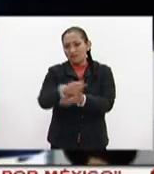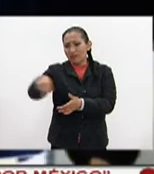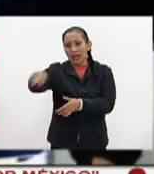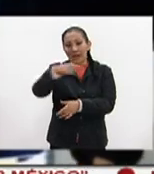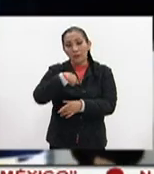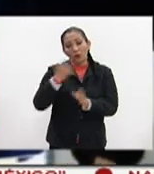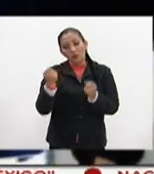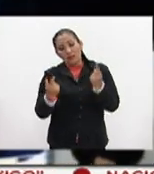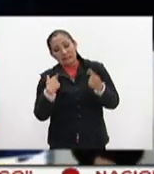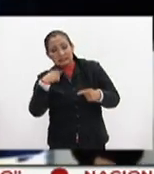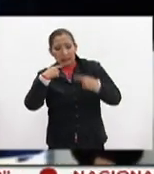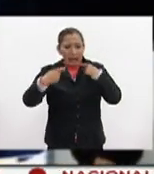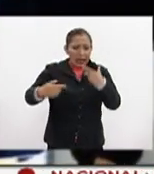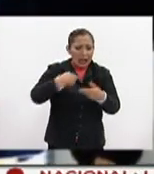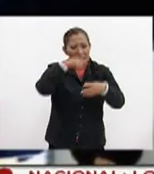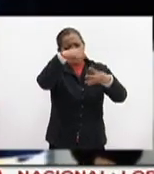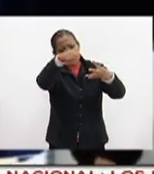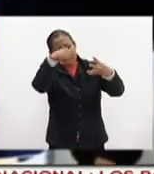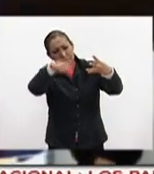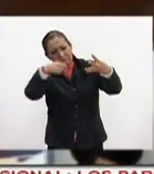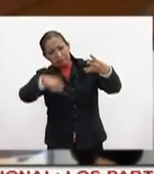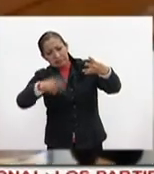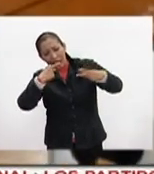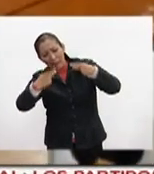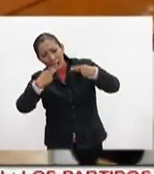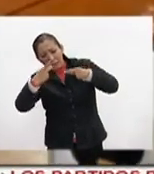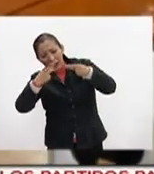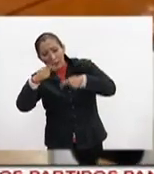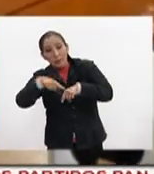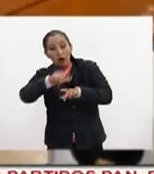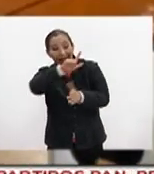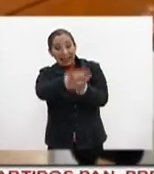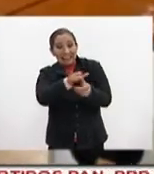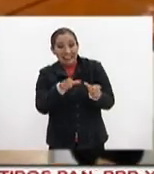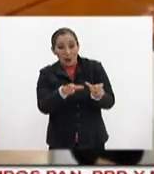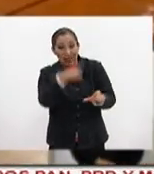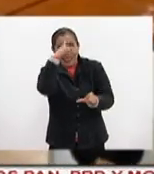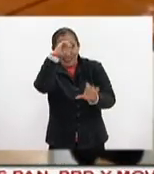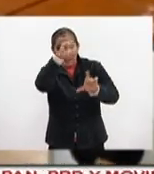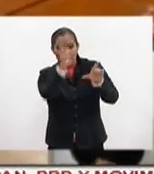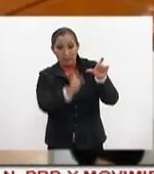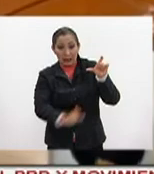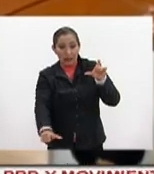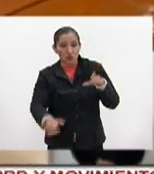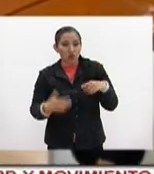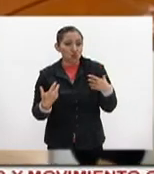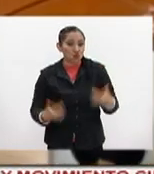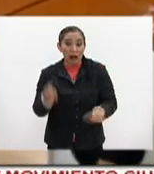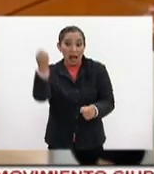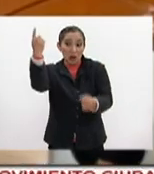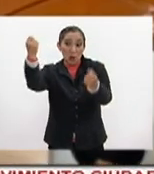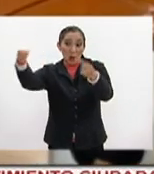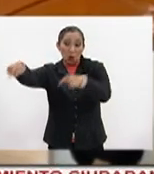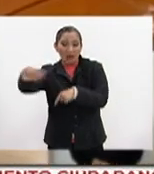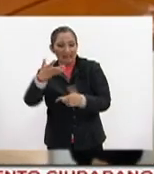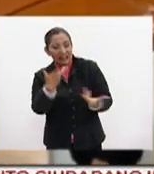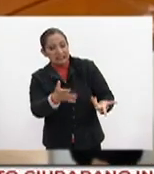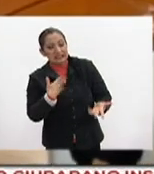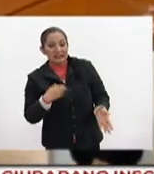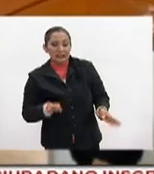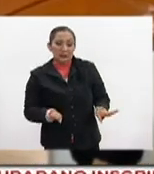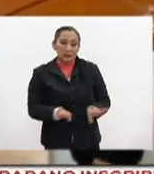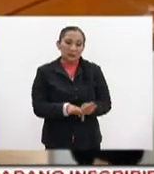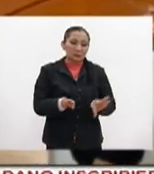muchas reservas, se discutieron muchos puntos porque esta Ley de Seguridad Interior, bueno, para algunos generaba